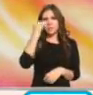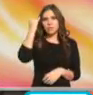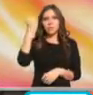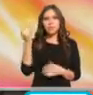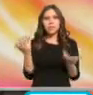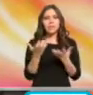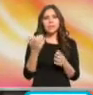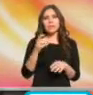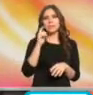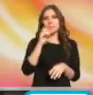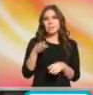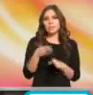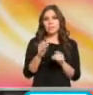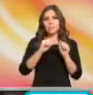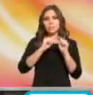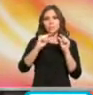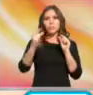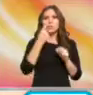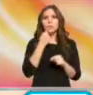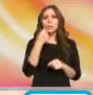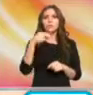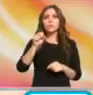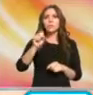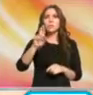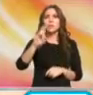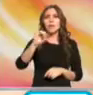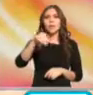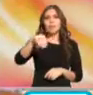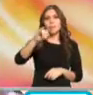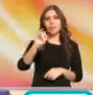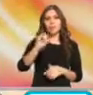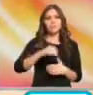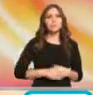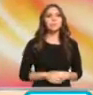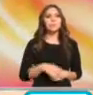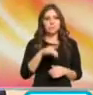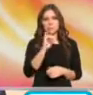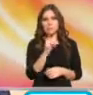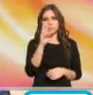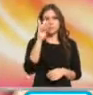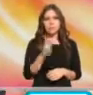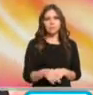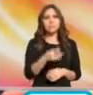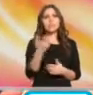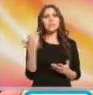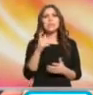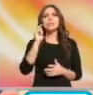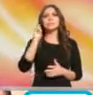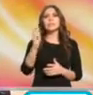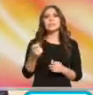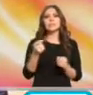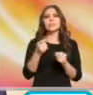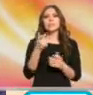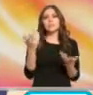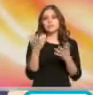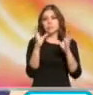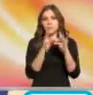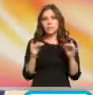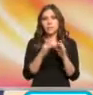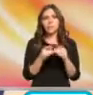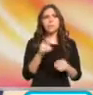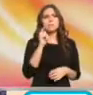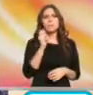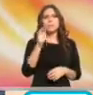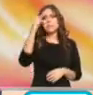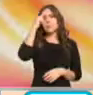con surimi. Así es, Gaby. Así es. El surimi ahorita más adelante les voy a explicar de qué está hecho básicamente. Y pues es